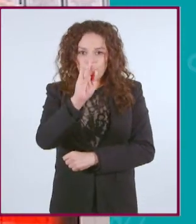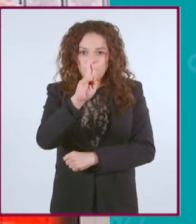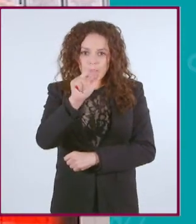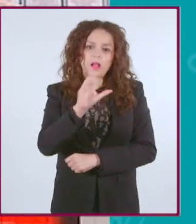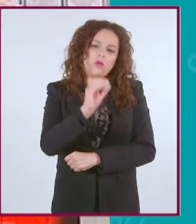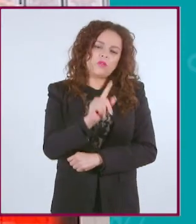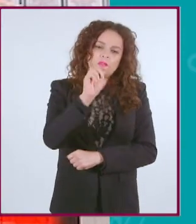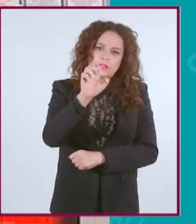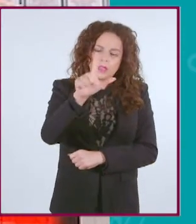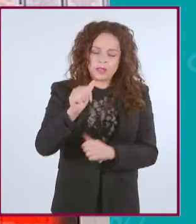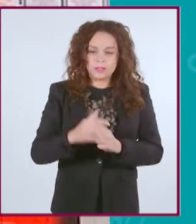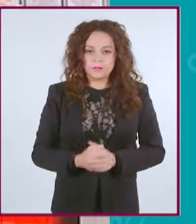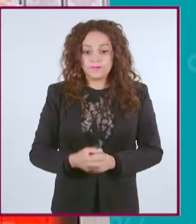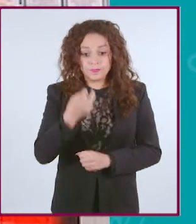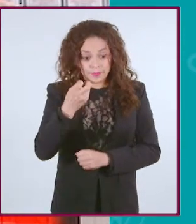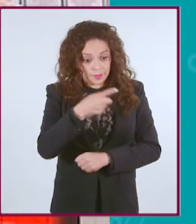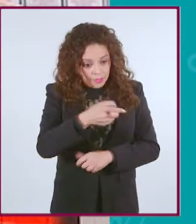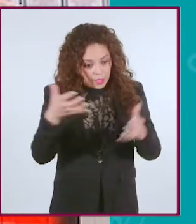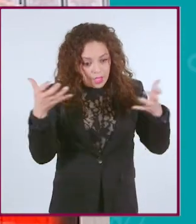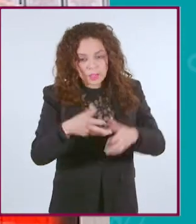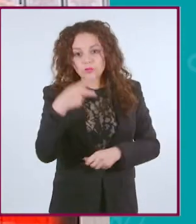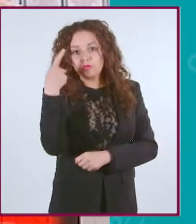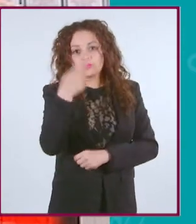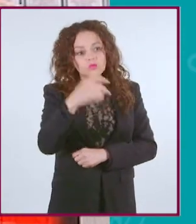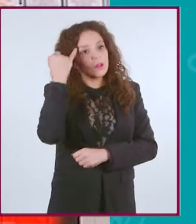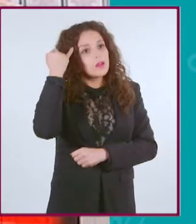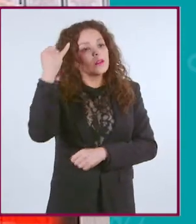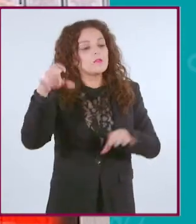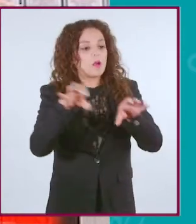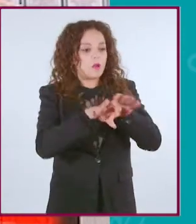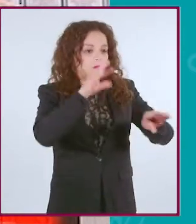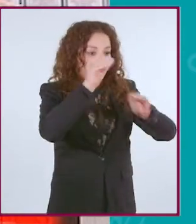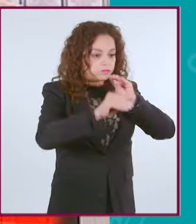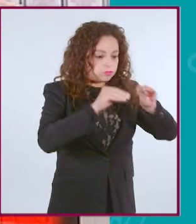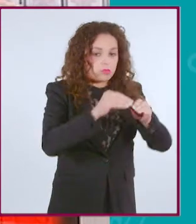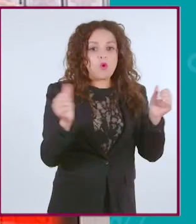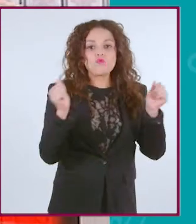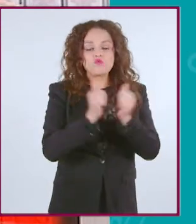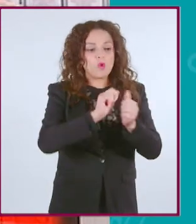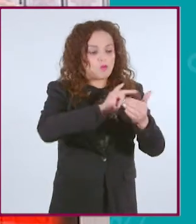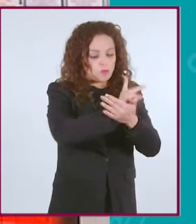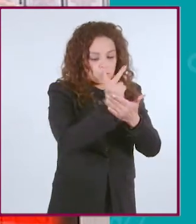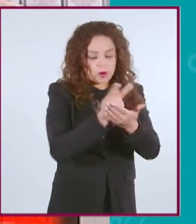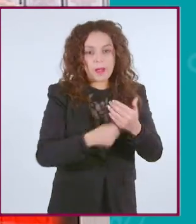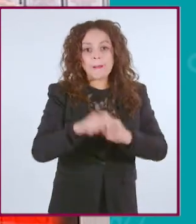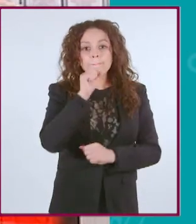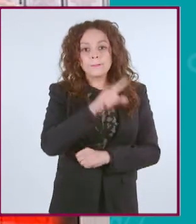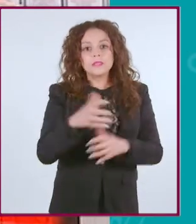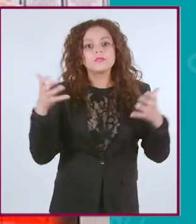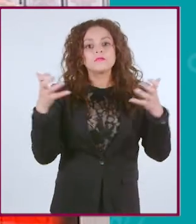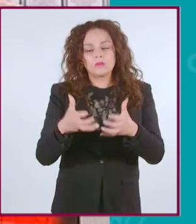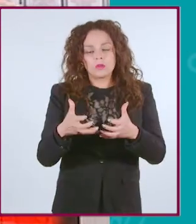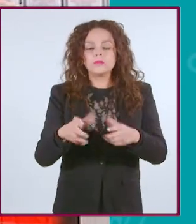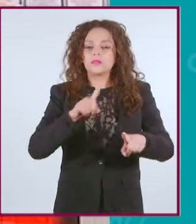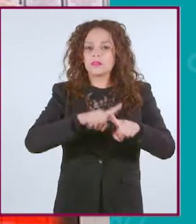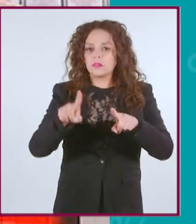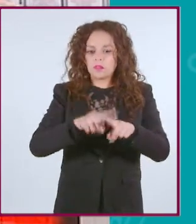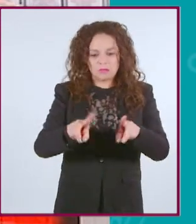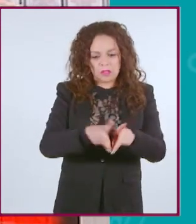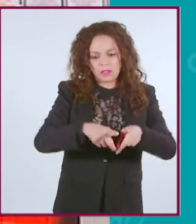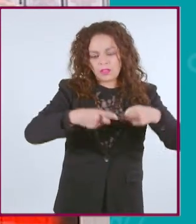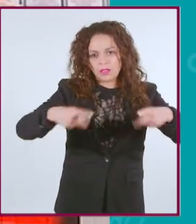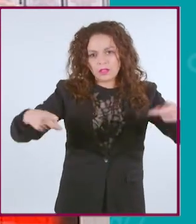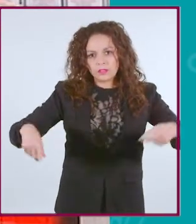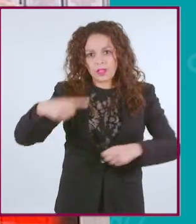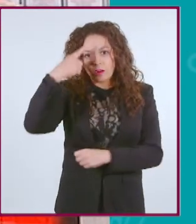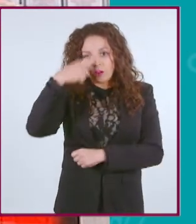ellos mismos hacen sus diseños, se trabajan con programas también en donde ellos desarrollan la capacidad de hacer